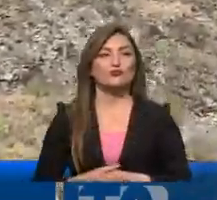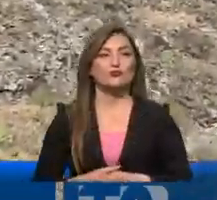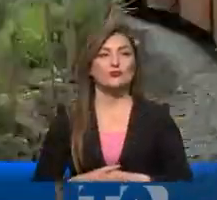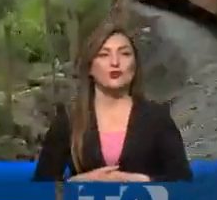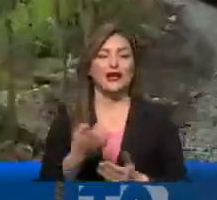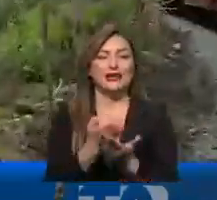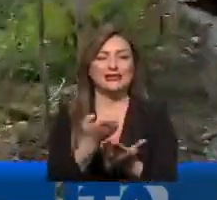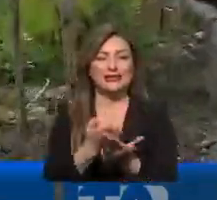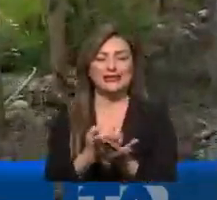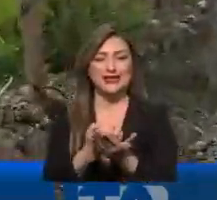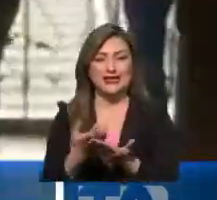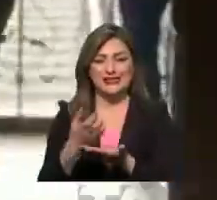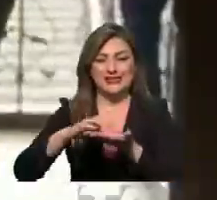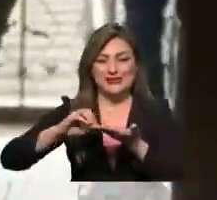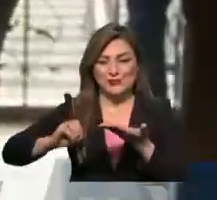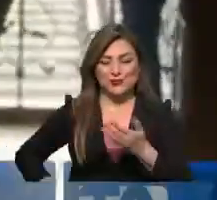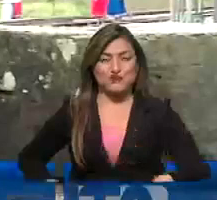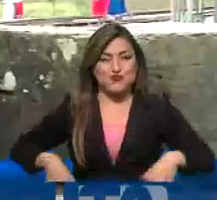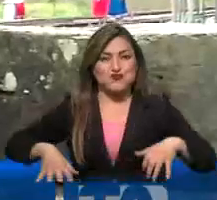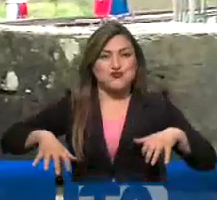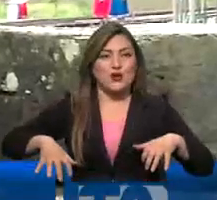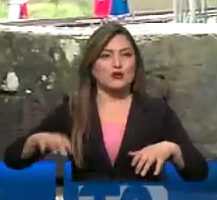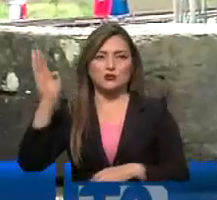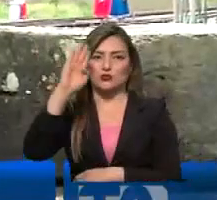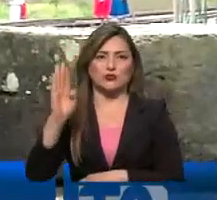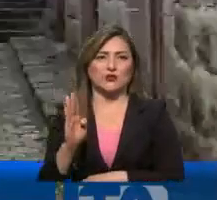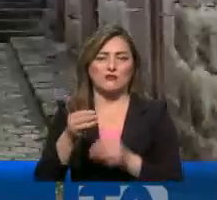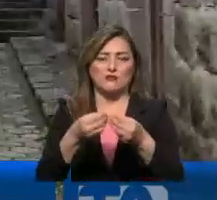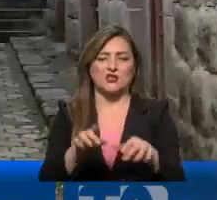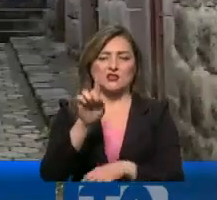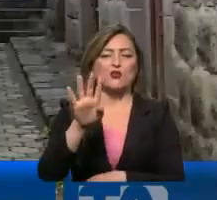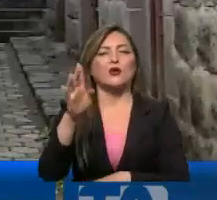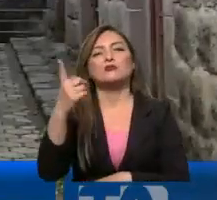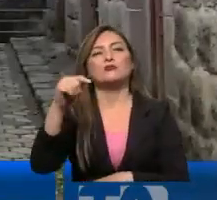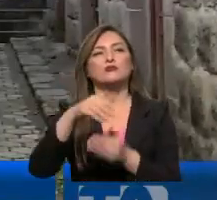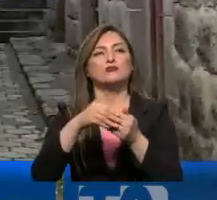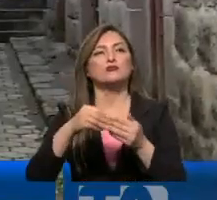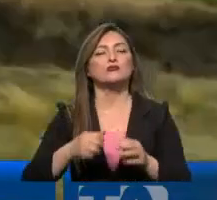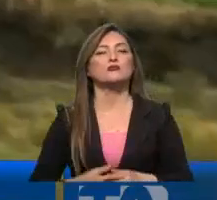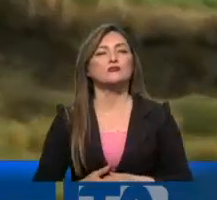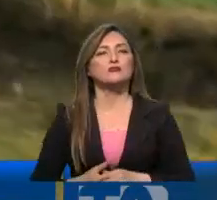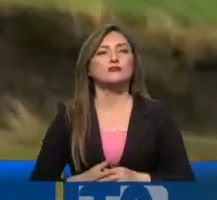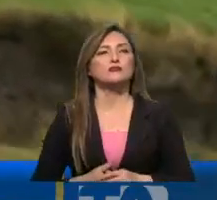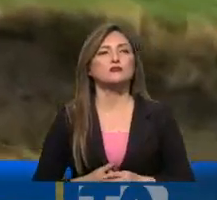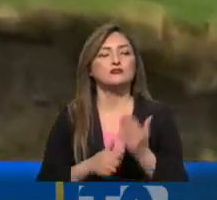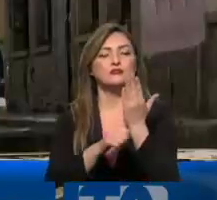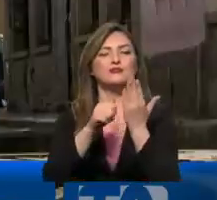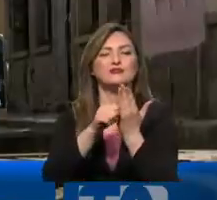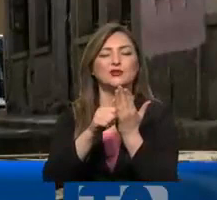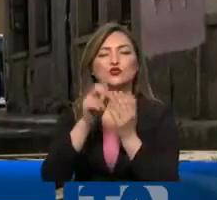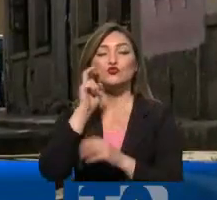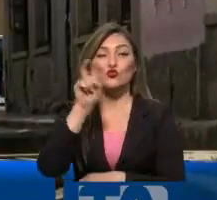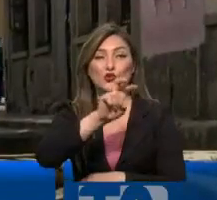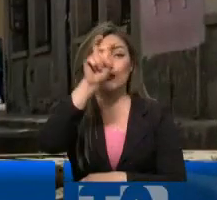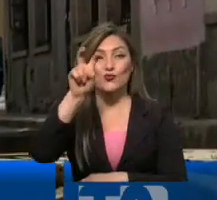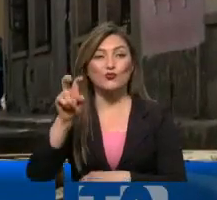rentable. Las pérdidas que generó Ferrocarriles del Ecuador llegan a 144 millones de dólares, según el ministro Olsen. Y aún